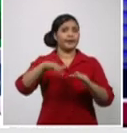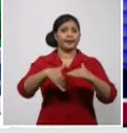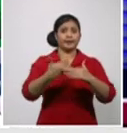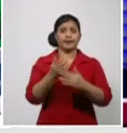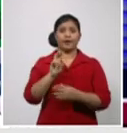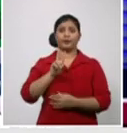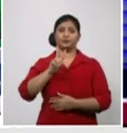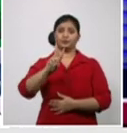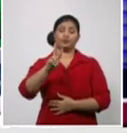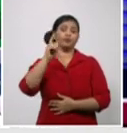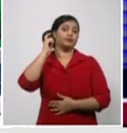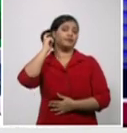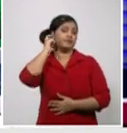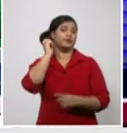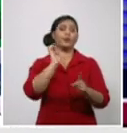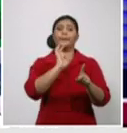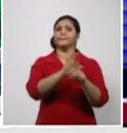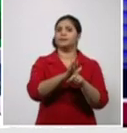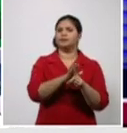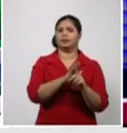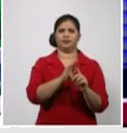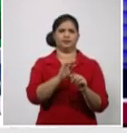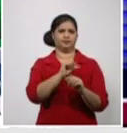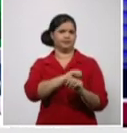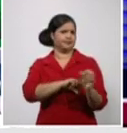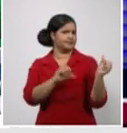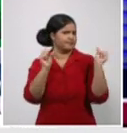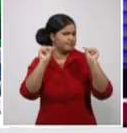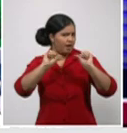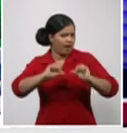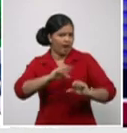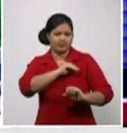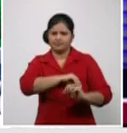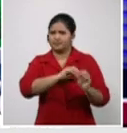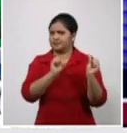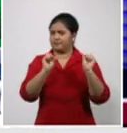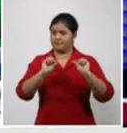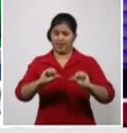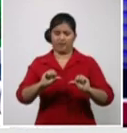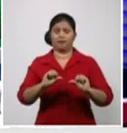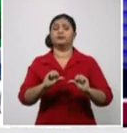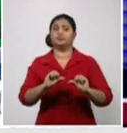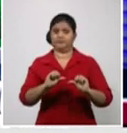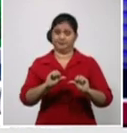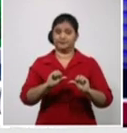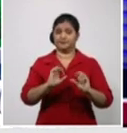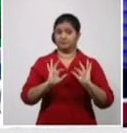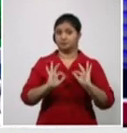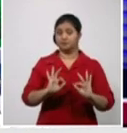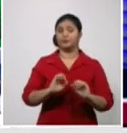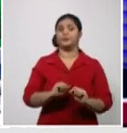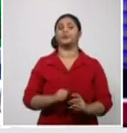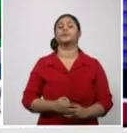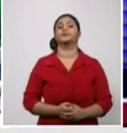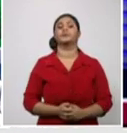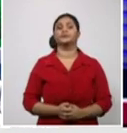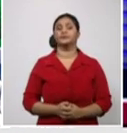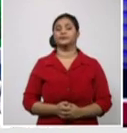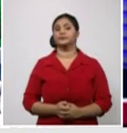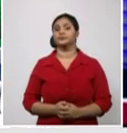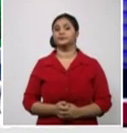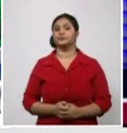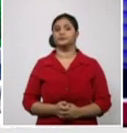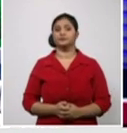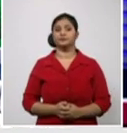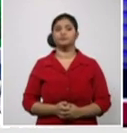lo variado del cuadro clínico de esta enfermedad, de desorientación, pérdida del